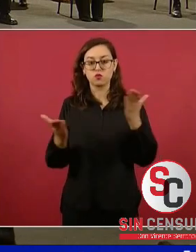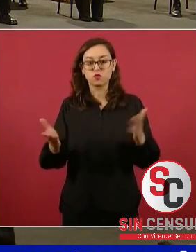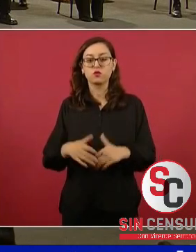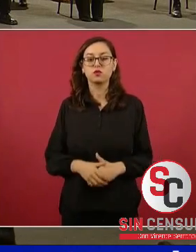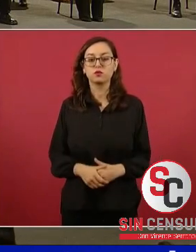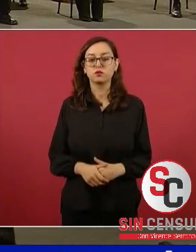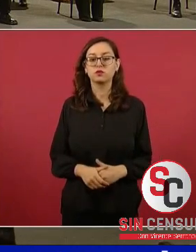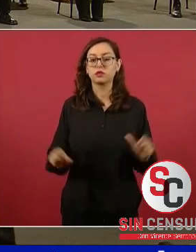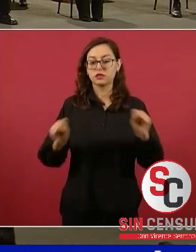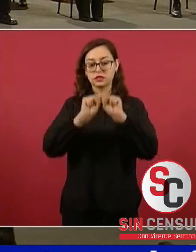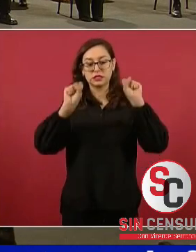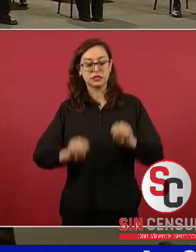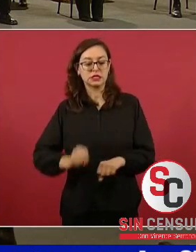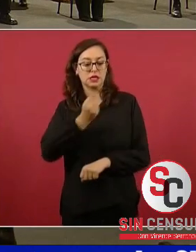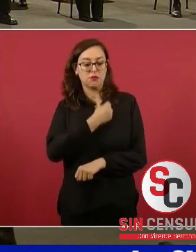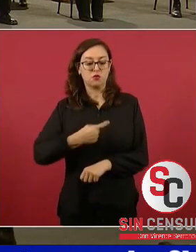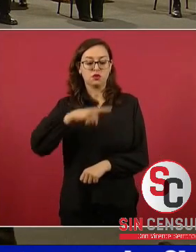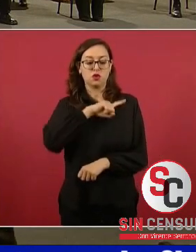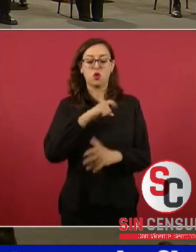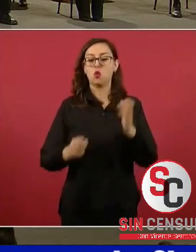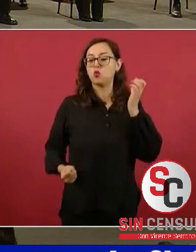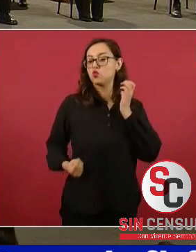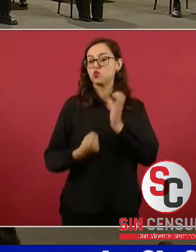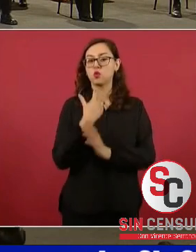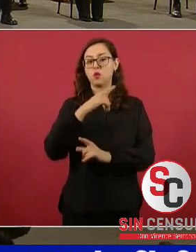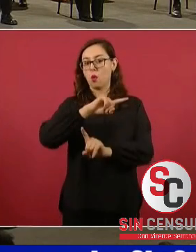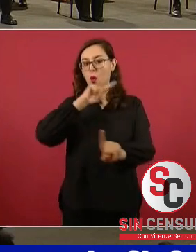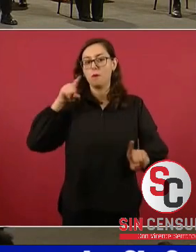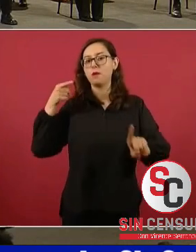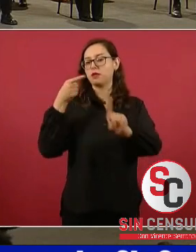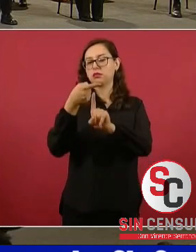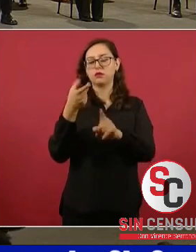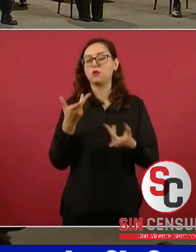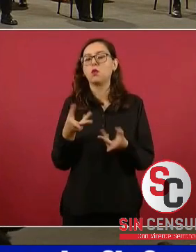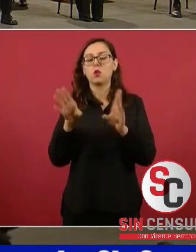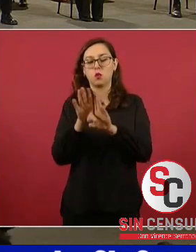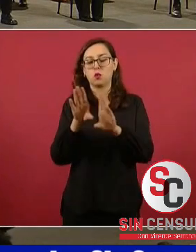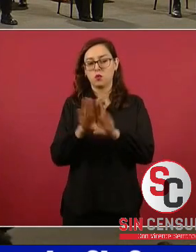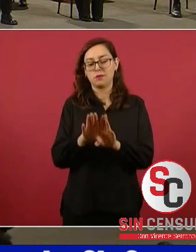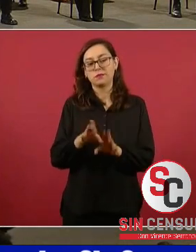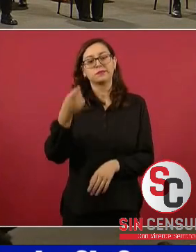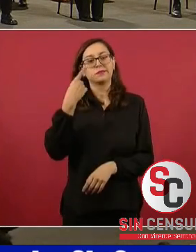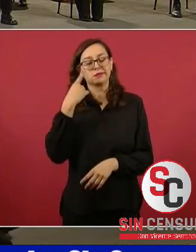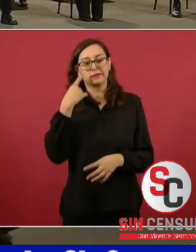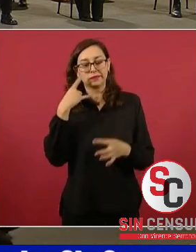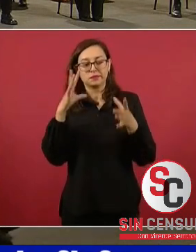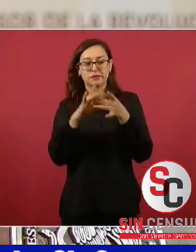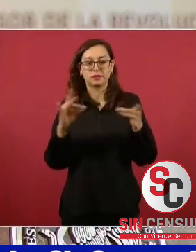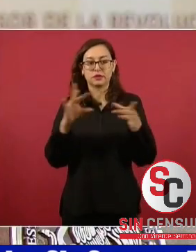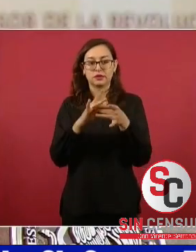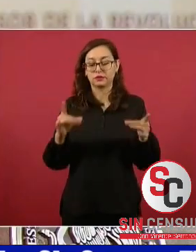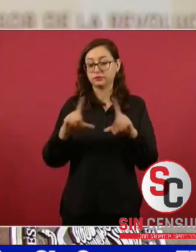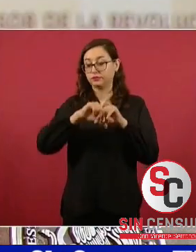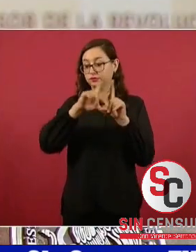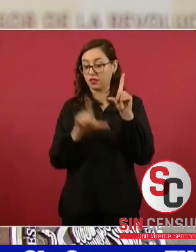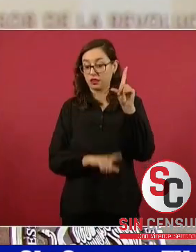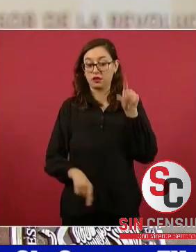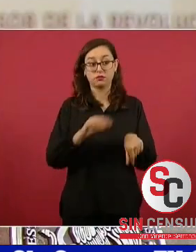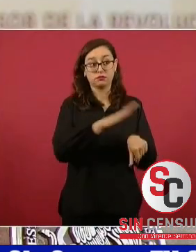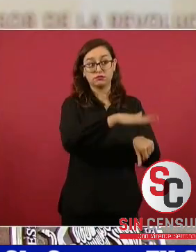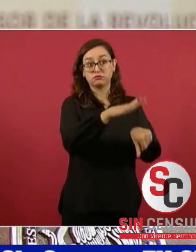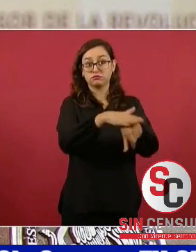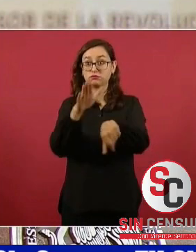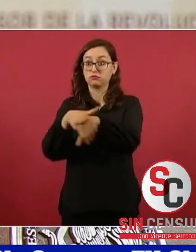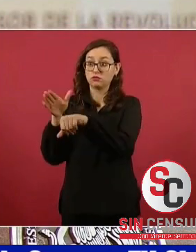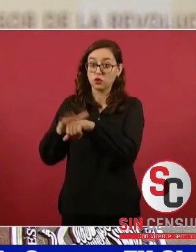Salud para el Bienestar. El primer punto es sobre la Jornada Nacional de Reclutamiento y Contratación